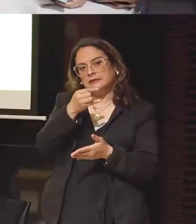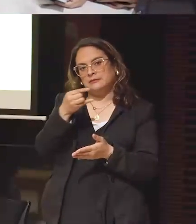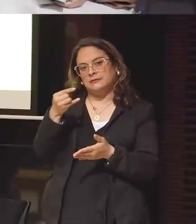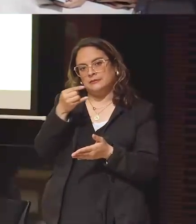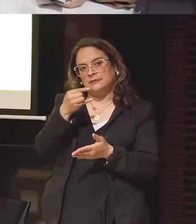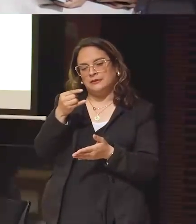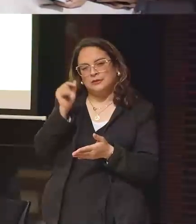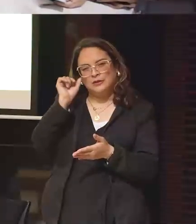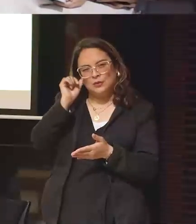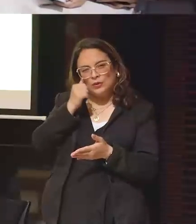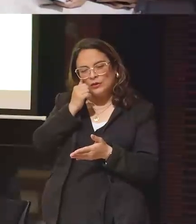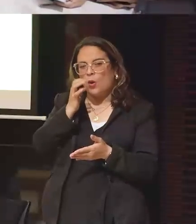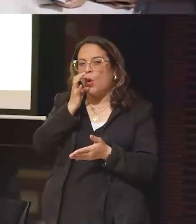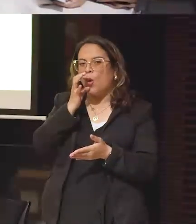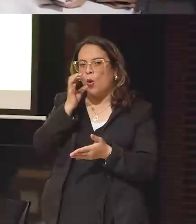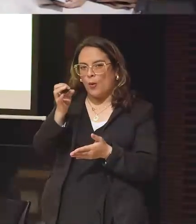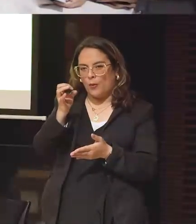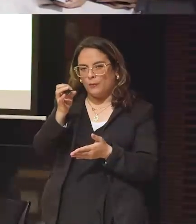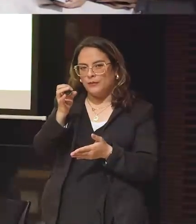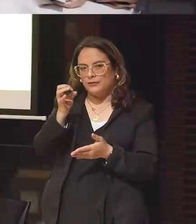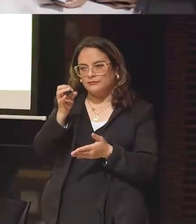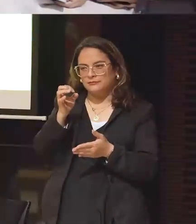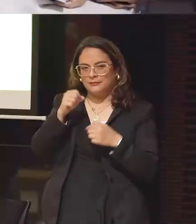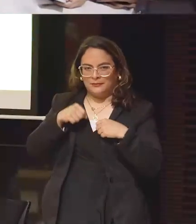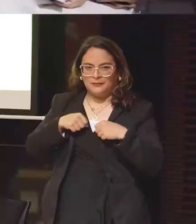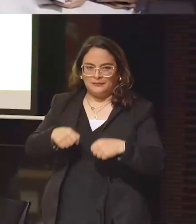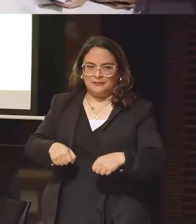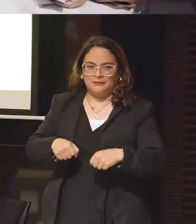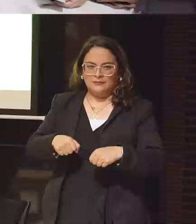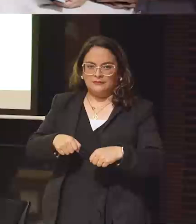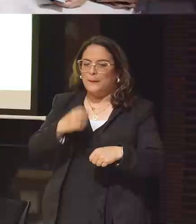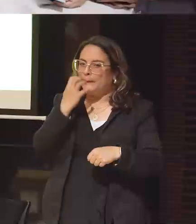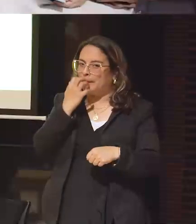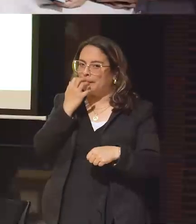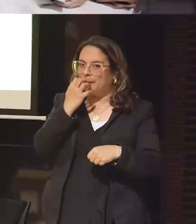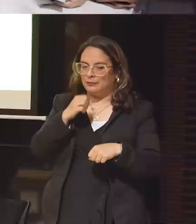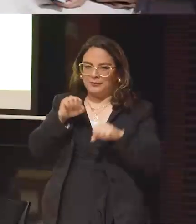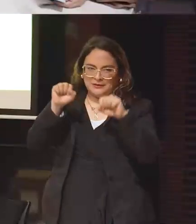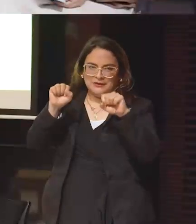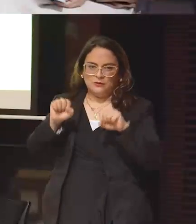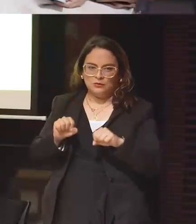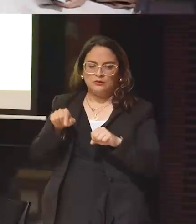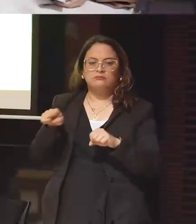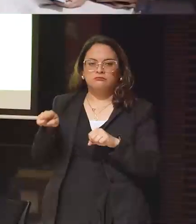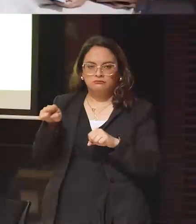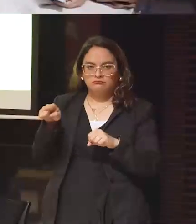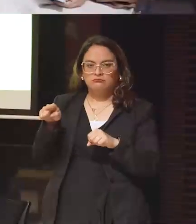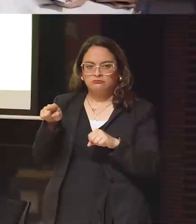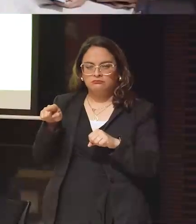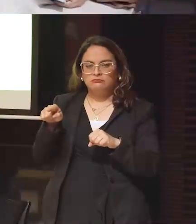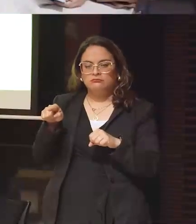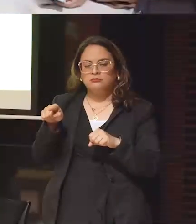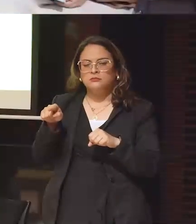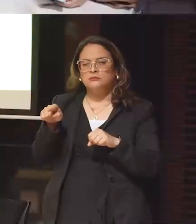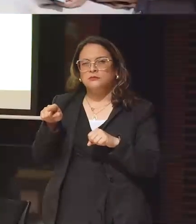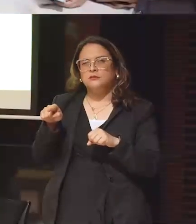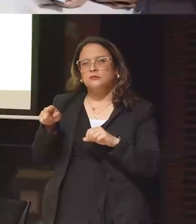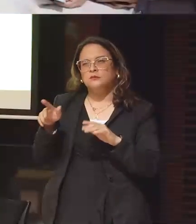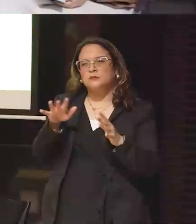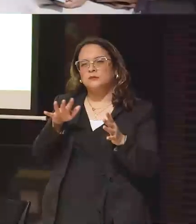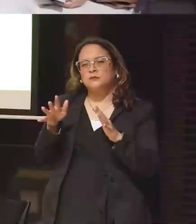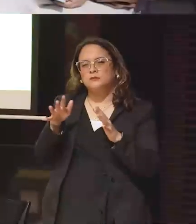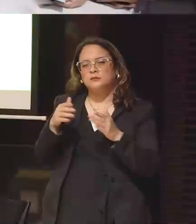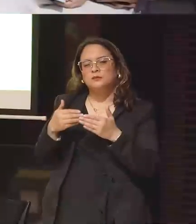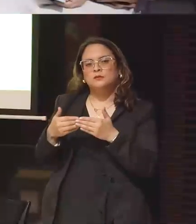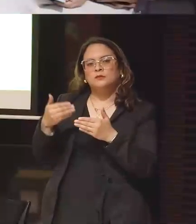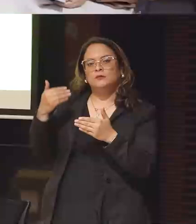Enrique Peñalosa hace la intervención en toda esta zona. Para los que nos podemos, de mayo, para los que nos ubicamos en